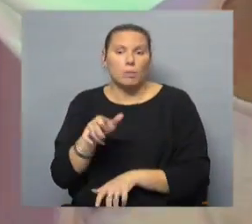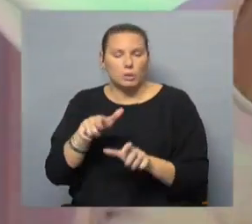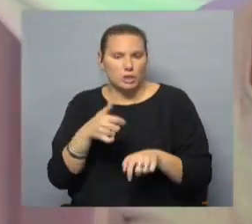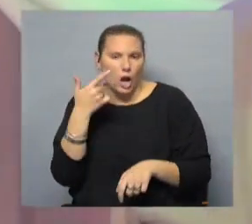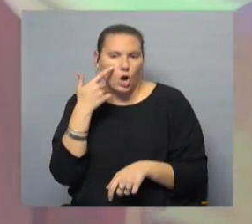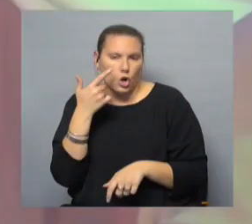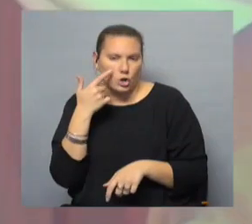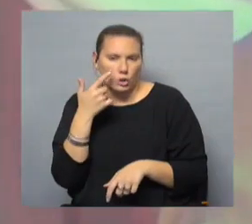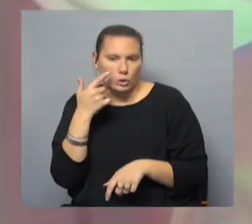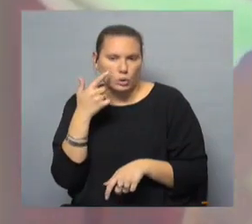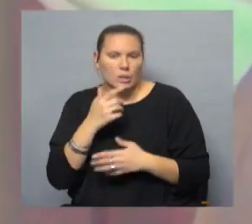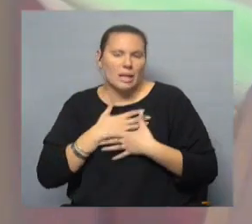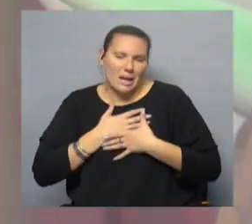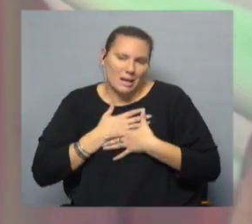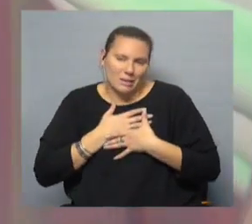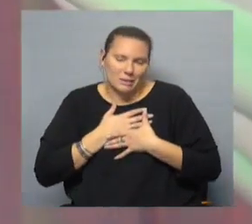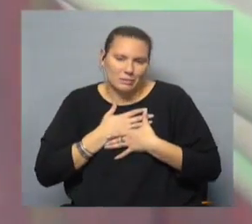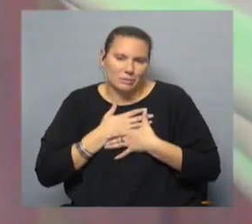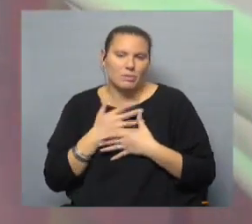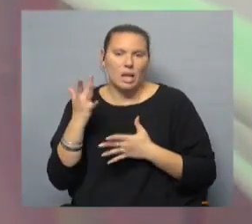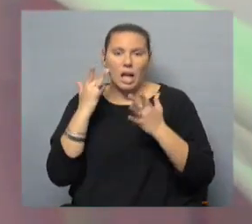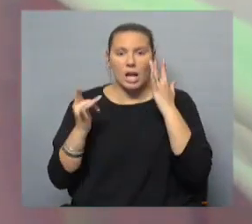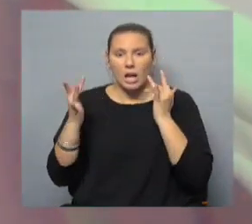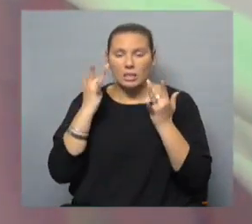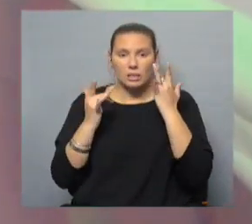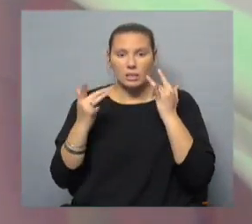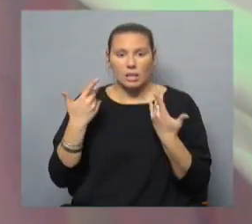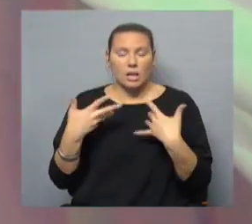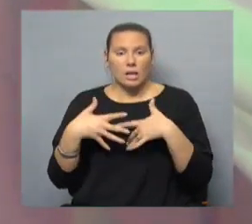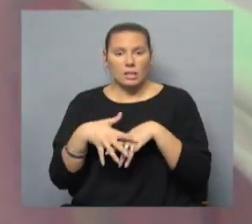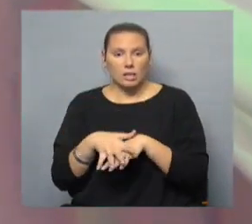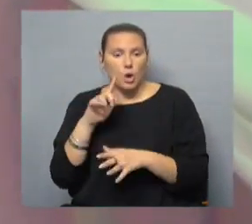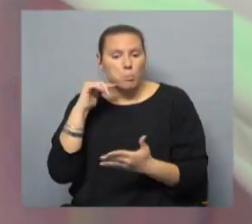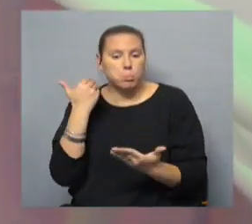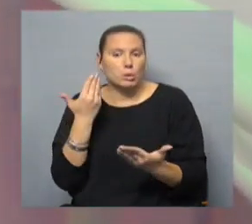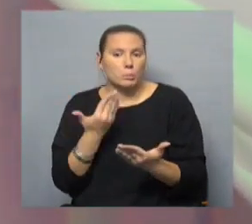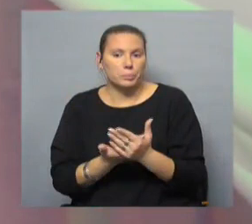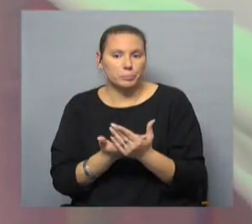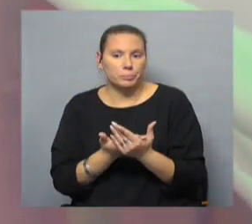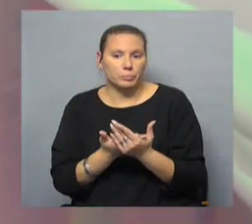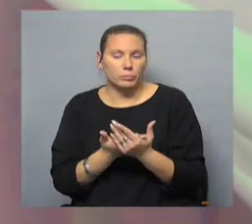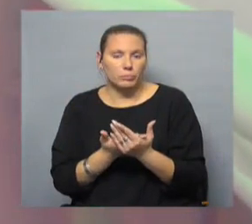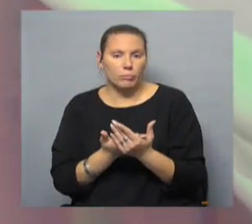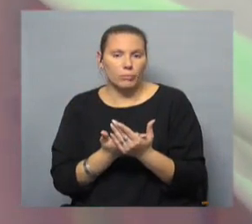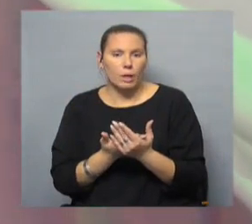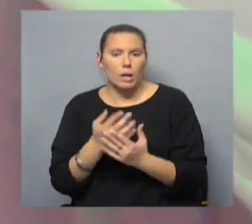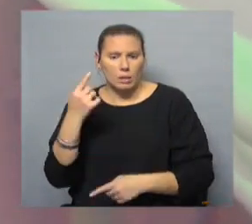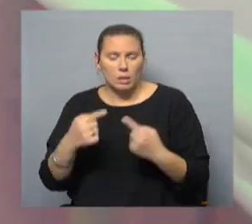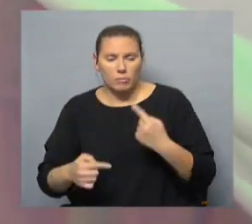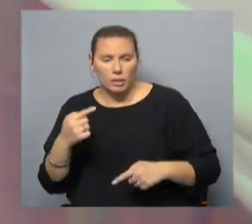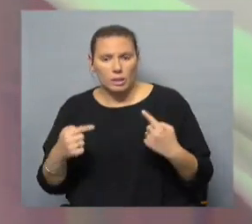conocida a nivel afectivo, artísticamente, integramos una propuesta donde lo